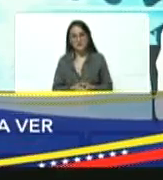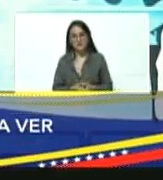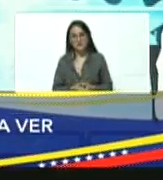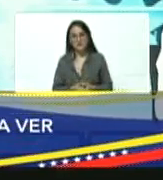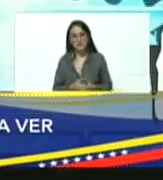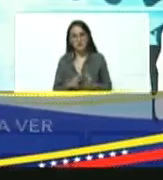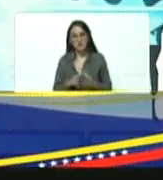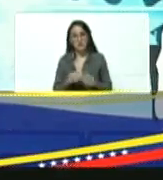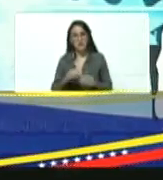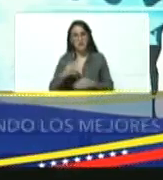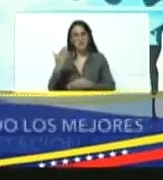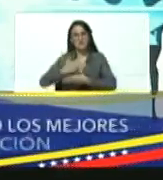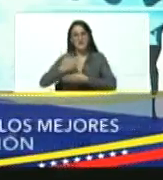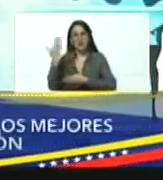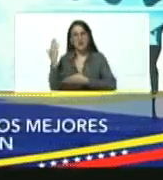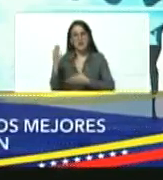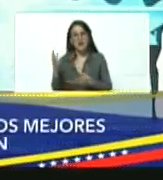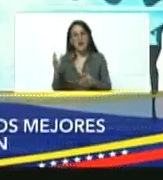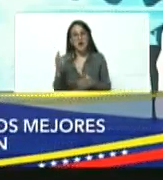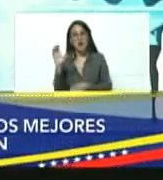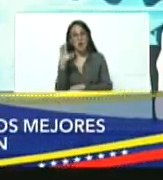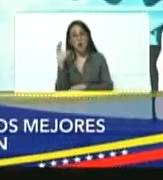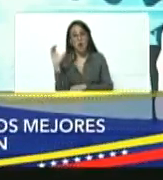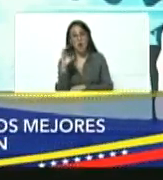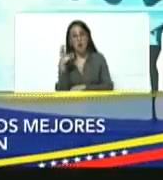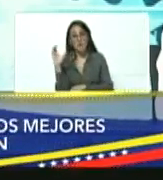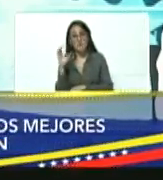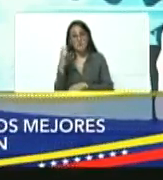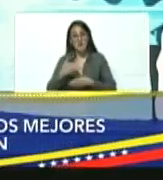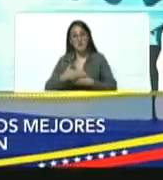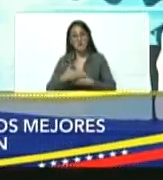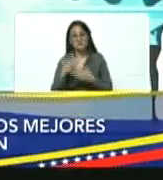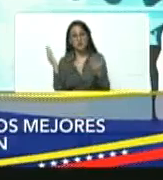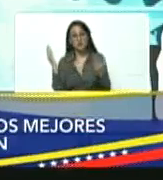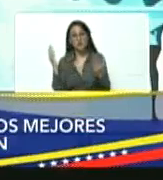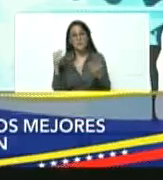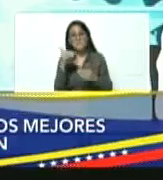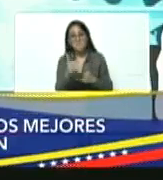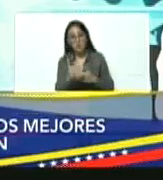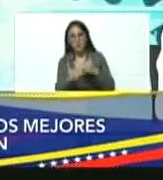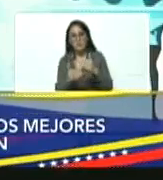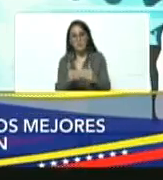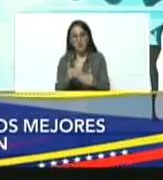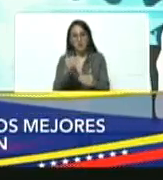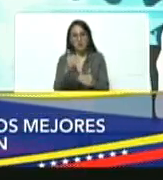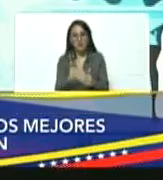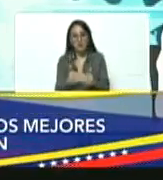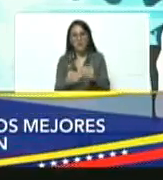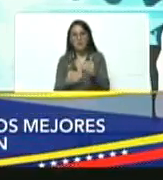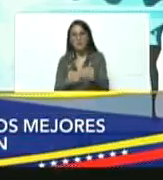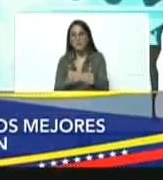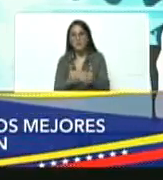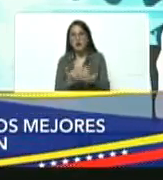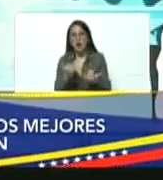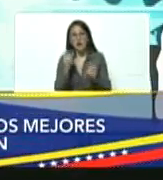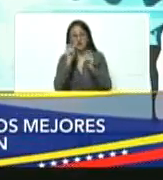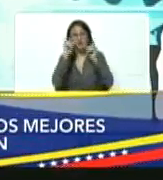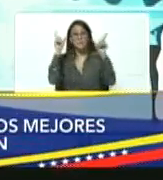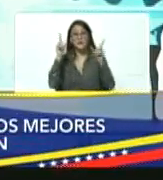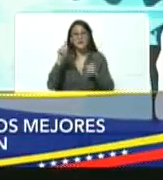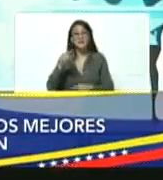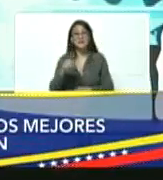toda la frontera con Colombia. Va paso a paso la apertura. Vamos a dar buenas sorpresas en la